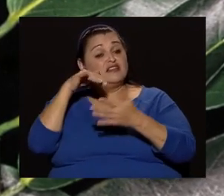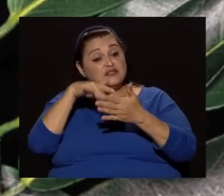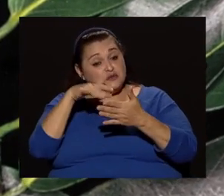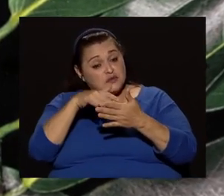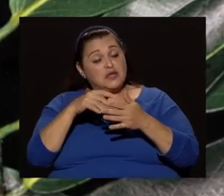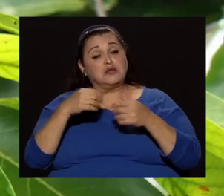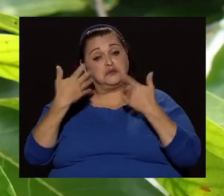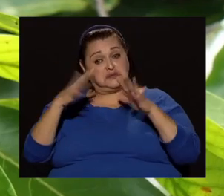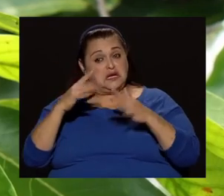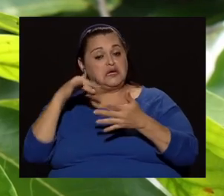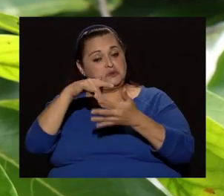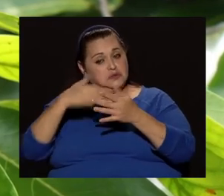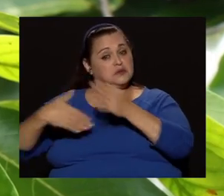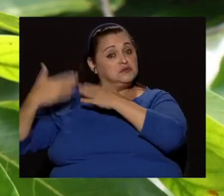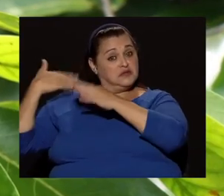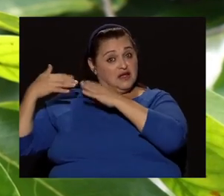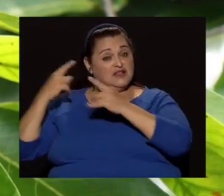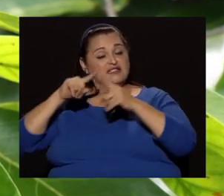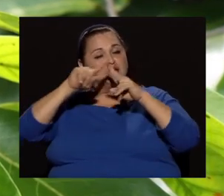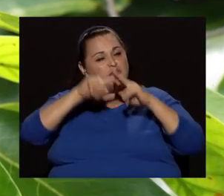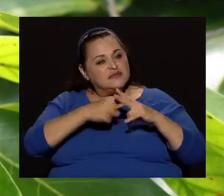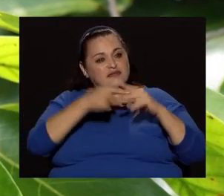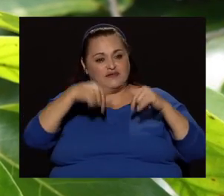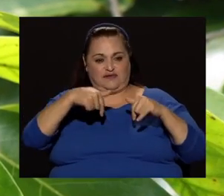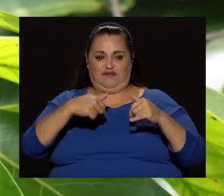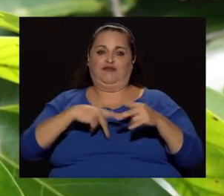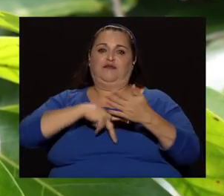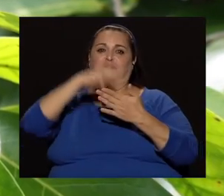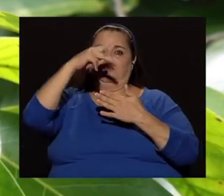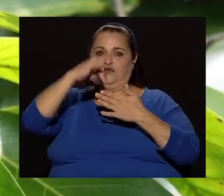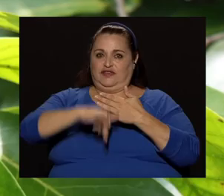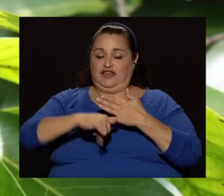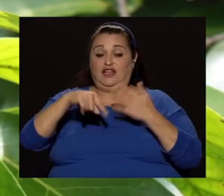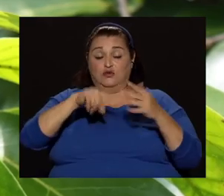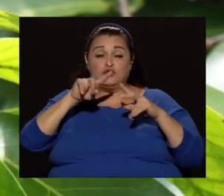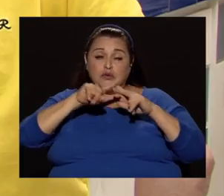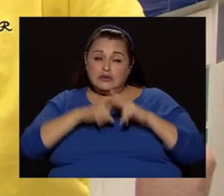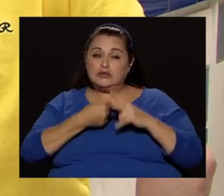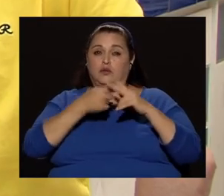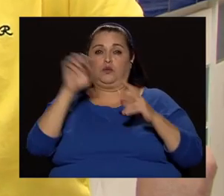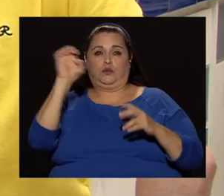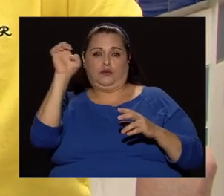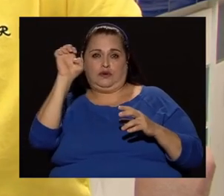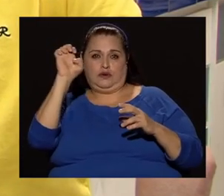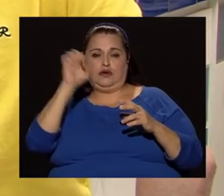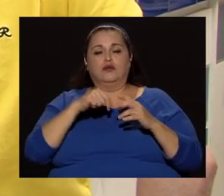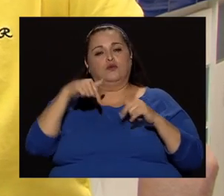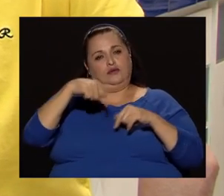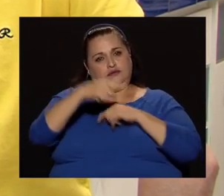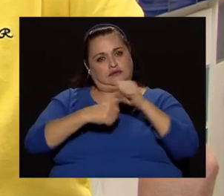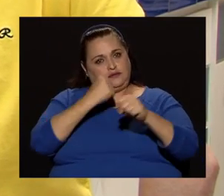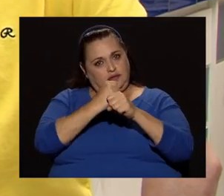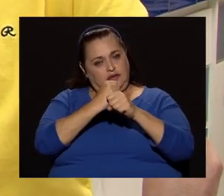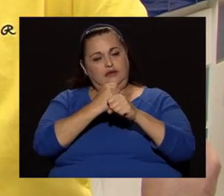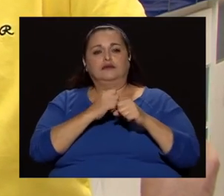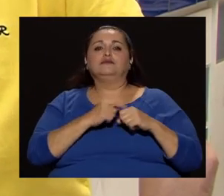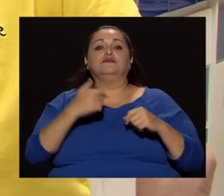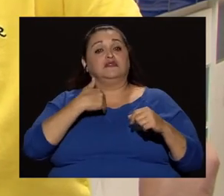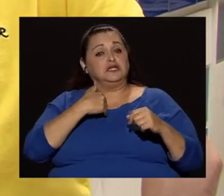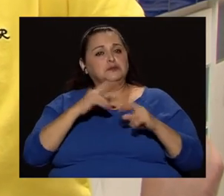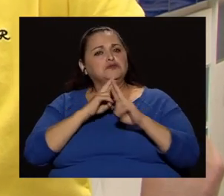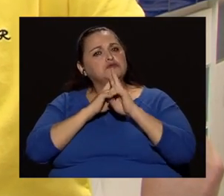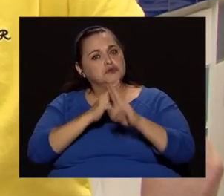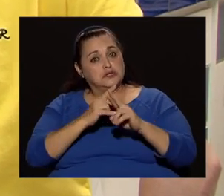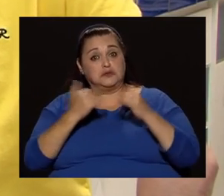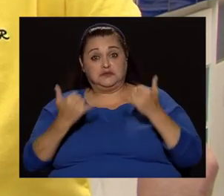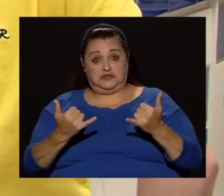y ahora con Licania platypus. Licania platypus habíamos hecho algunos estudios preliminares Y entonces ya tenemos algunas pruebas. Y como es una de